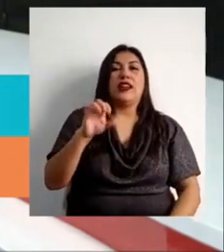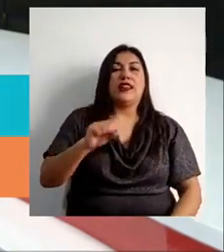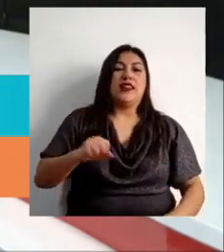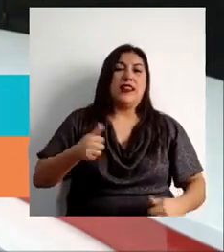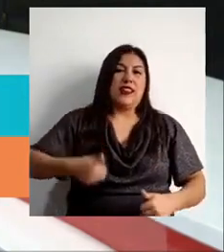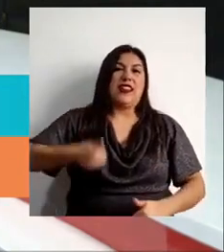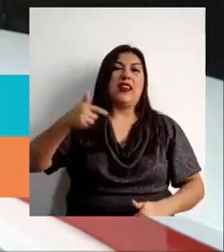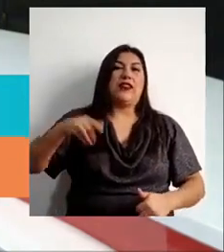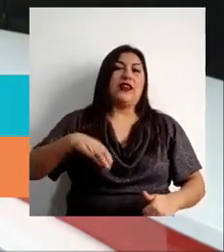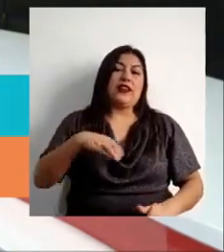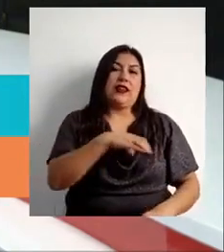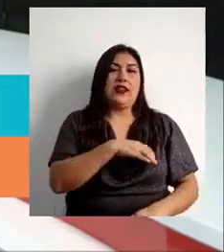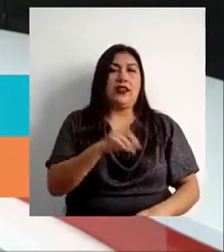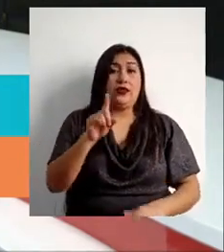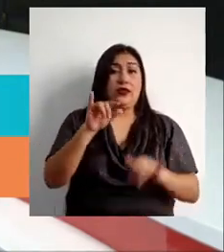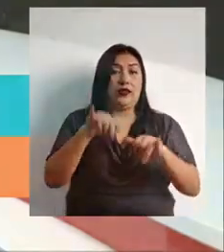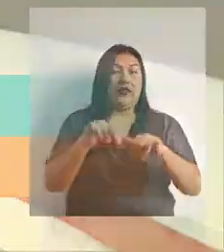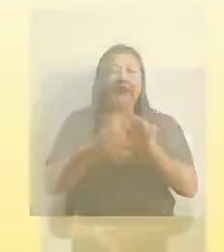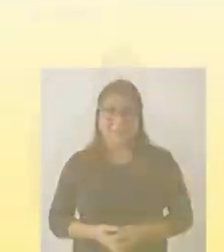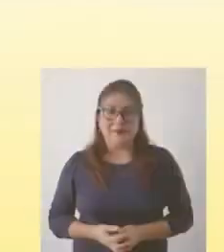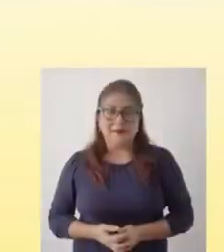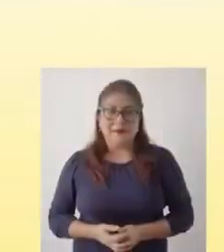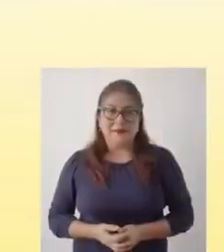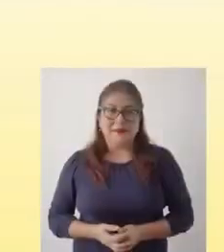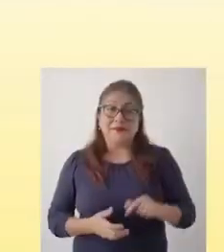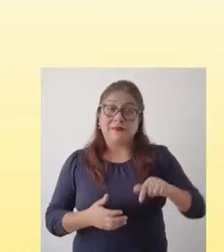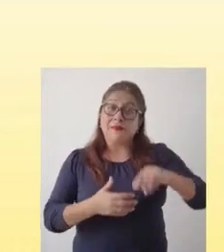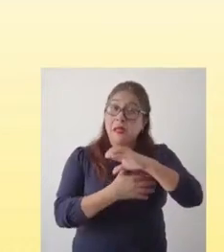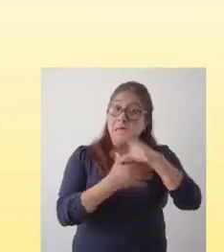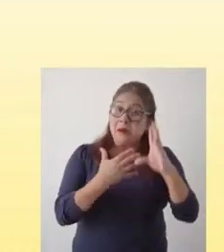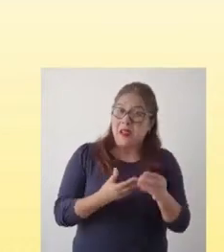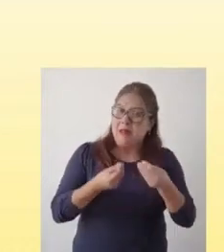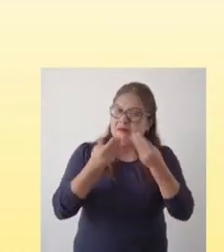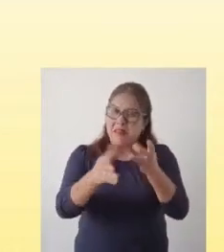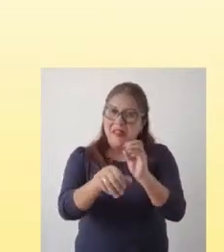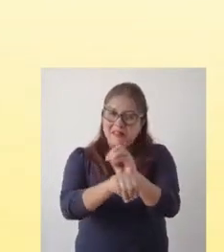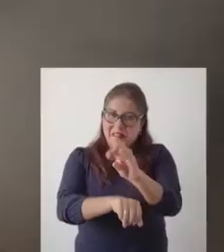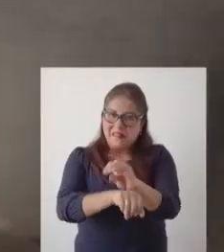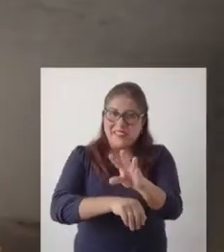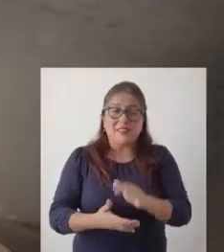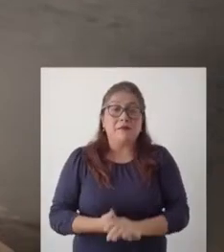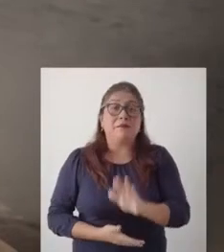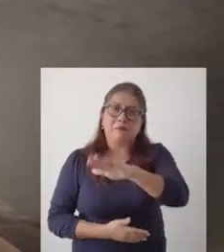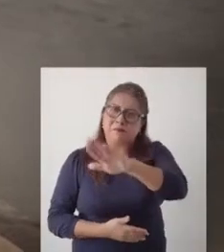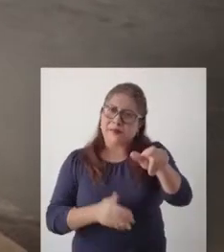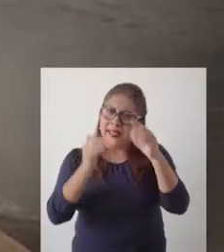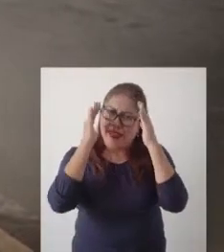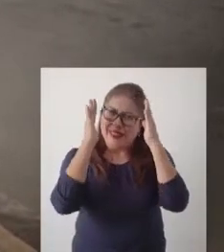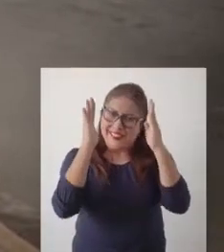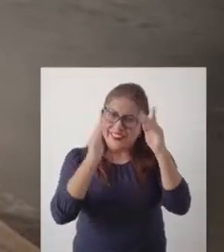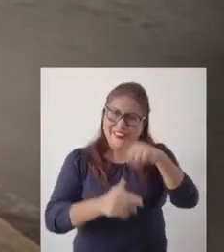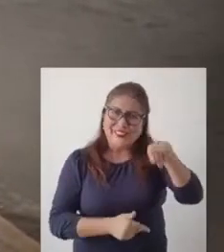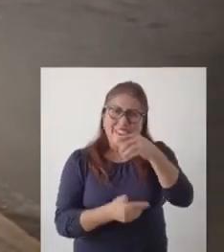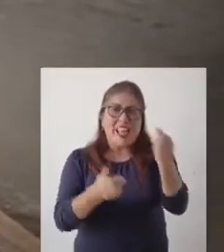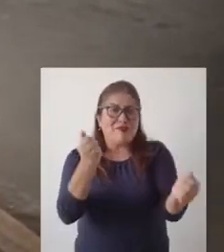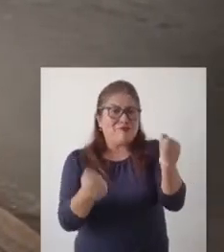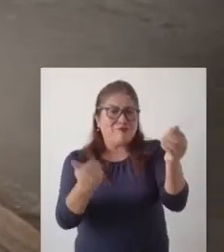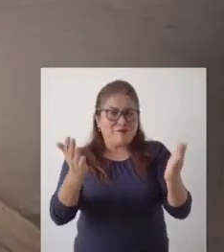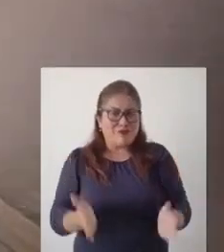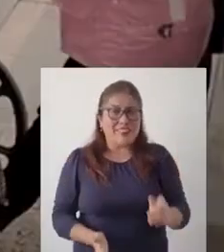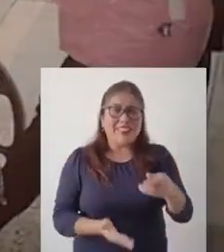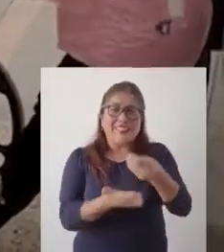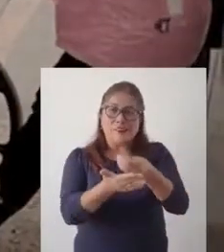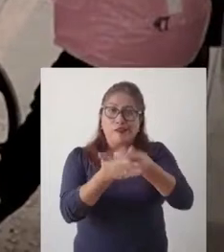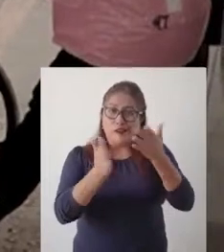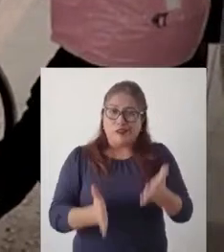Callao. No se vayan. Adelante. El CONADIS te recomienda. Atención, conductores y cobradores de